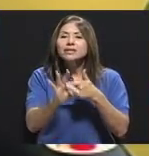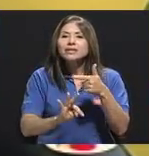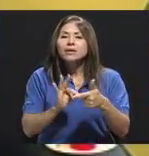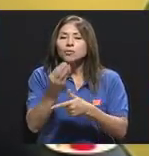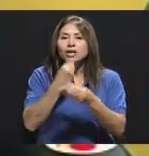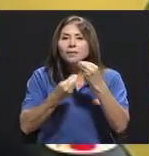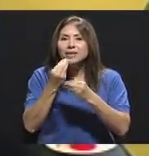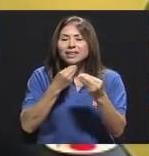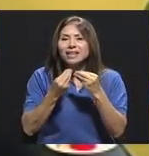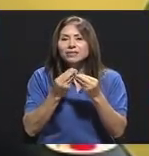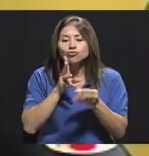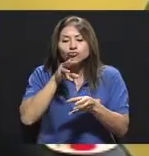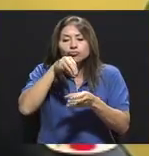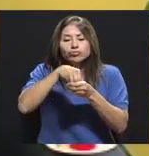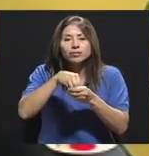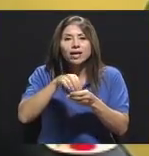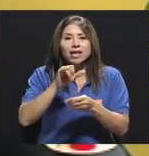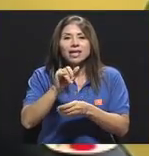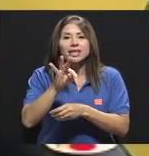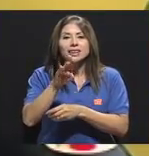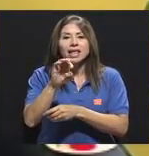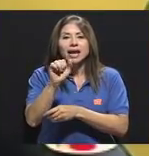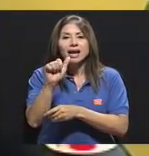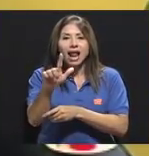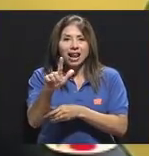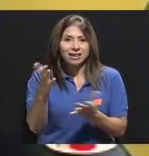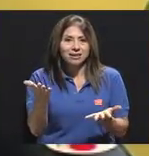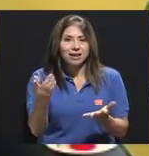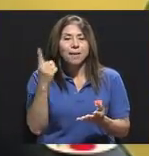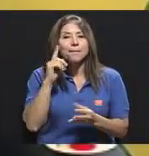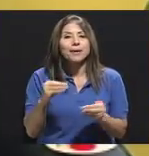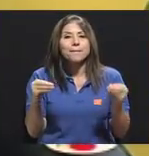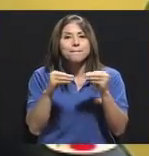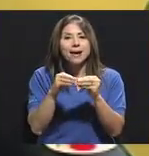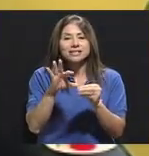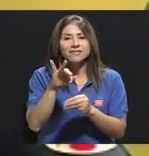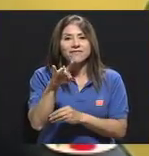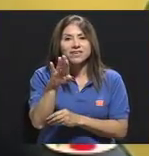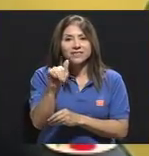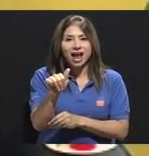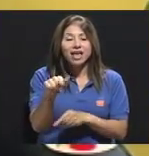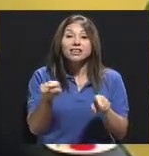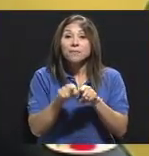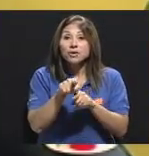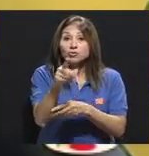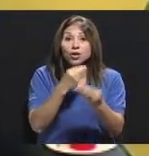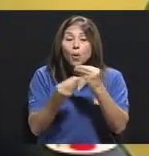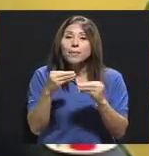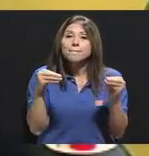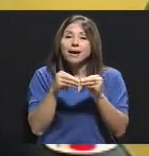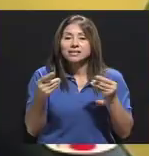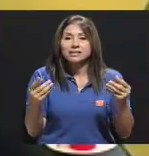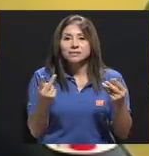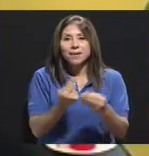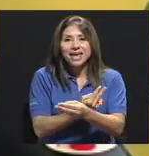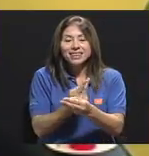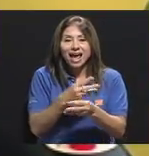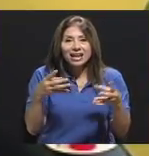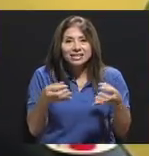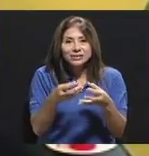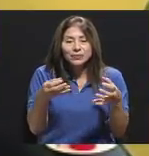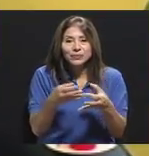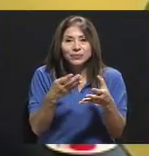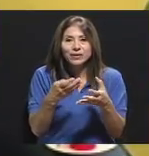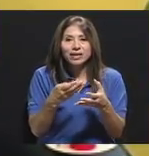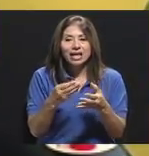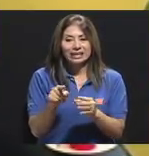poquito más de productos integrales podría ser para más fibra eh más vegetales en ese platito evitar las frituras evitar esos alimentos que se les